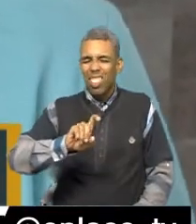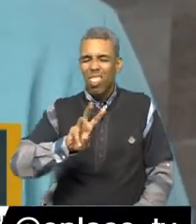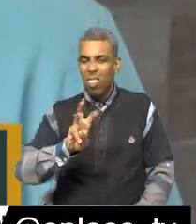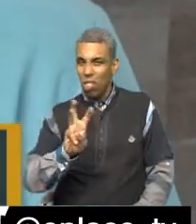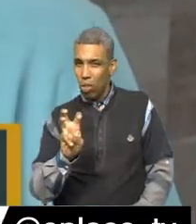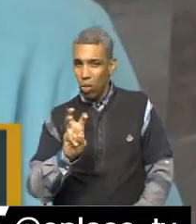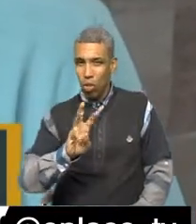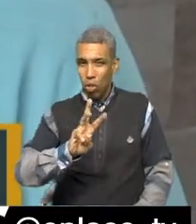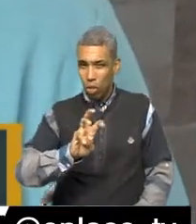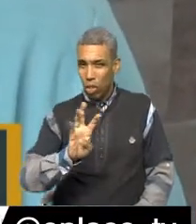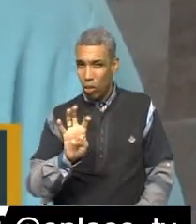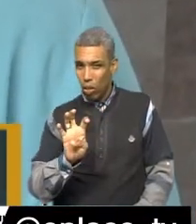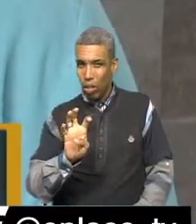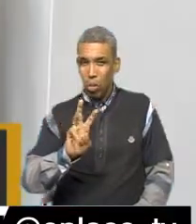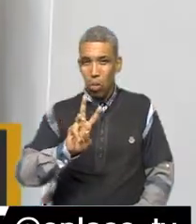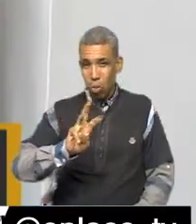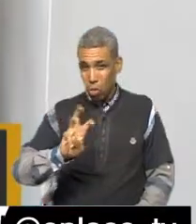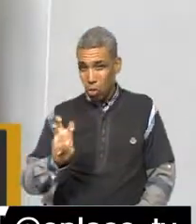311-688-8908 y